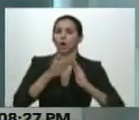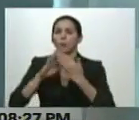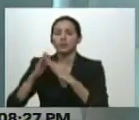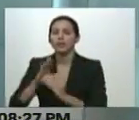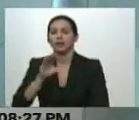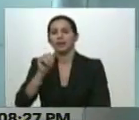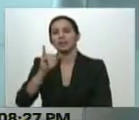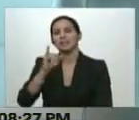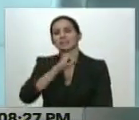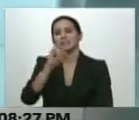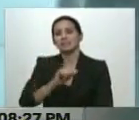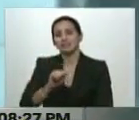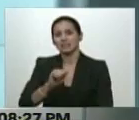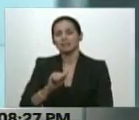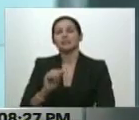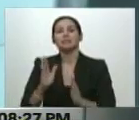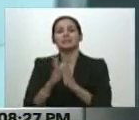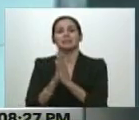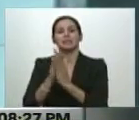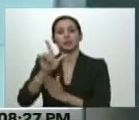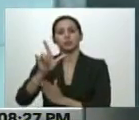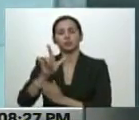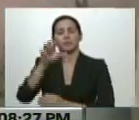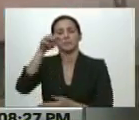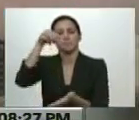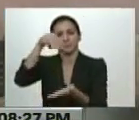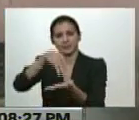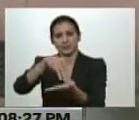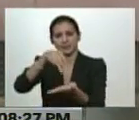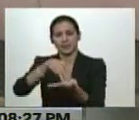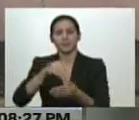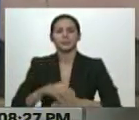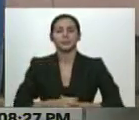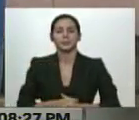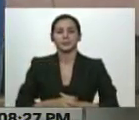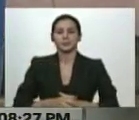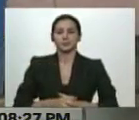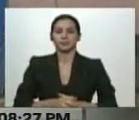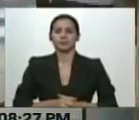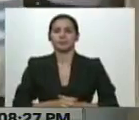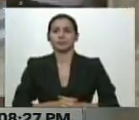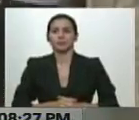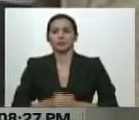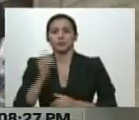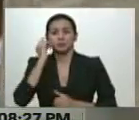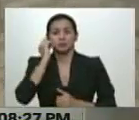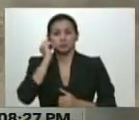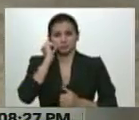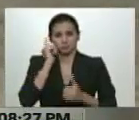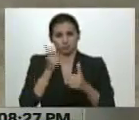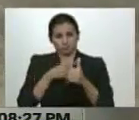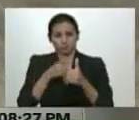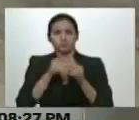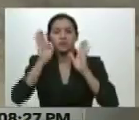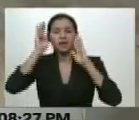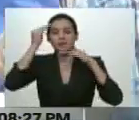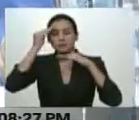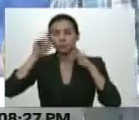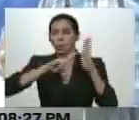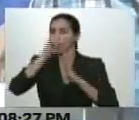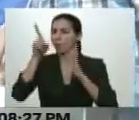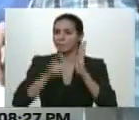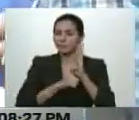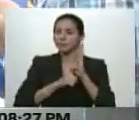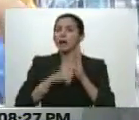Caiza en Santa Lucía, Estado Miranda. Que se encuentra entre las priorizadas para atención integral,